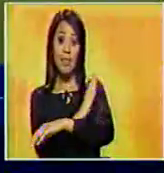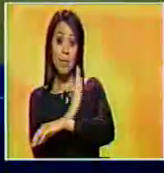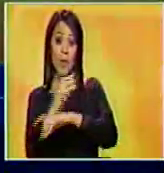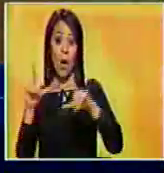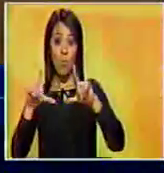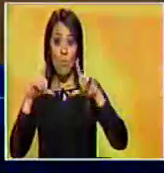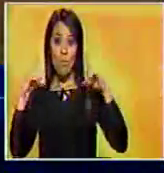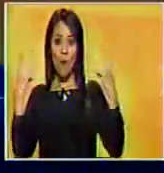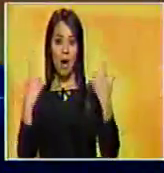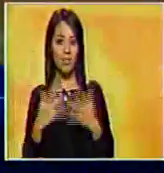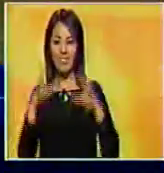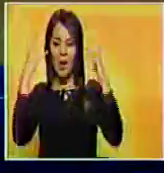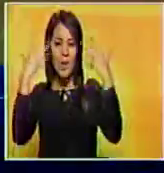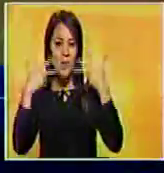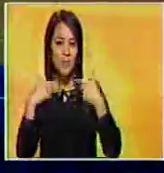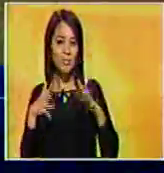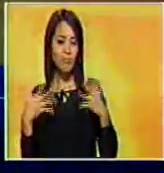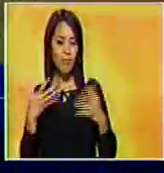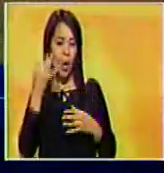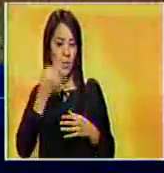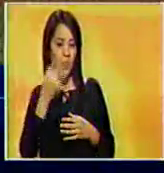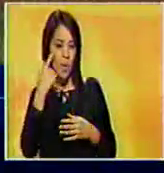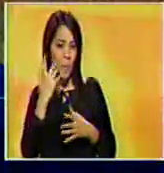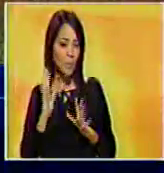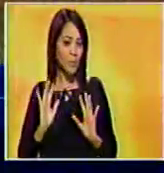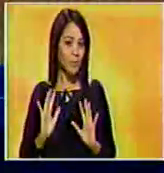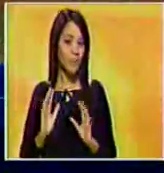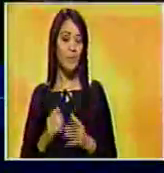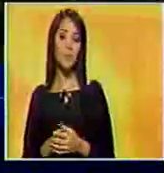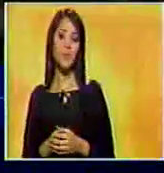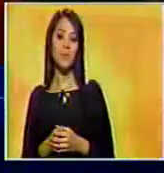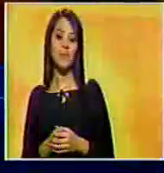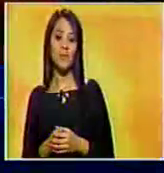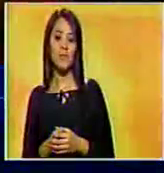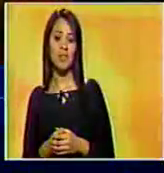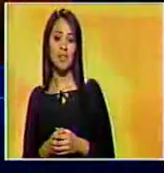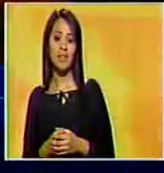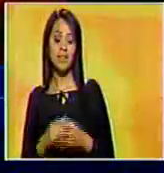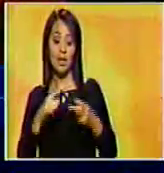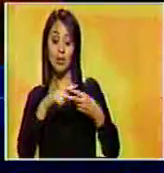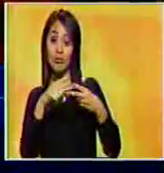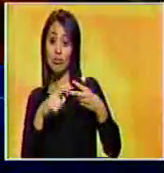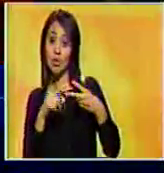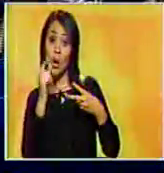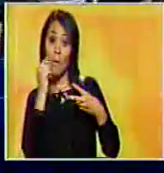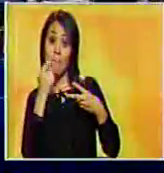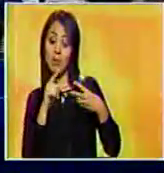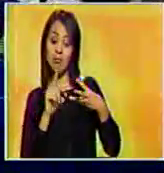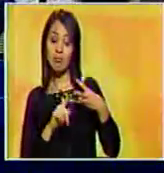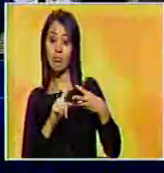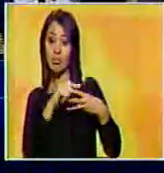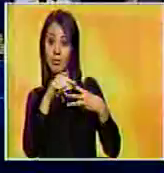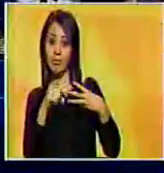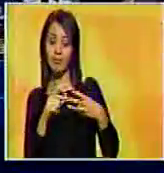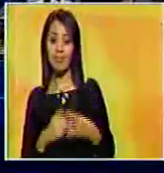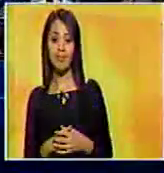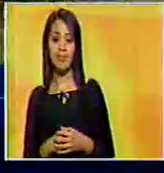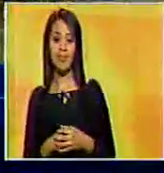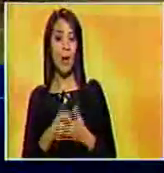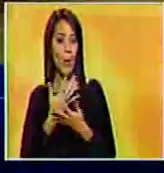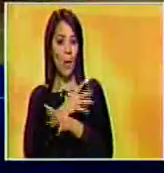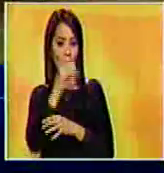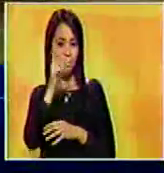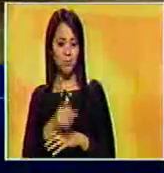Los melenudos aún no confirman su abridor, pero contarán con Félix Pérez, Henry Rodríguez y Jesús Guzmán en la